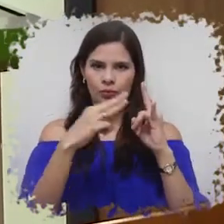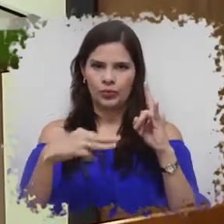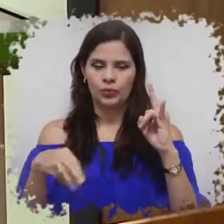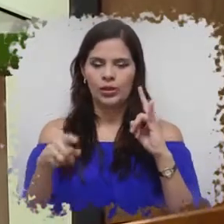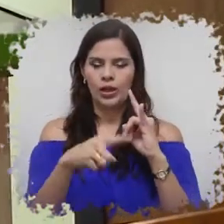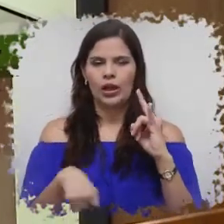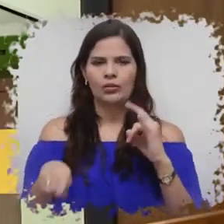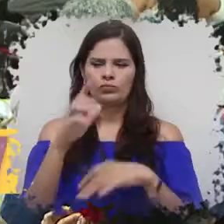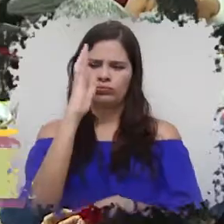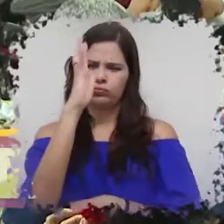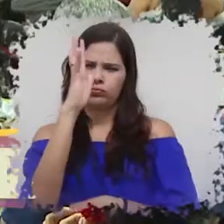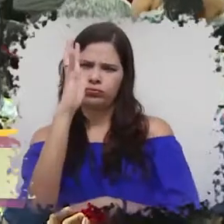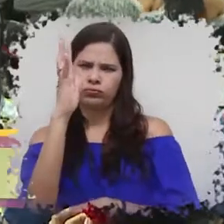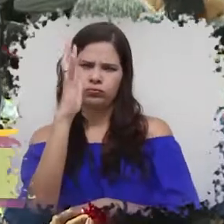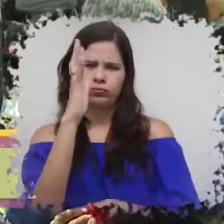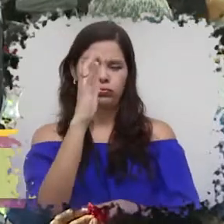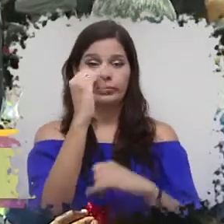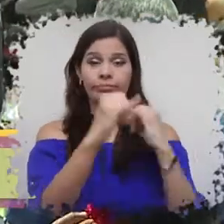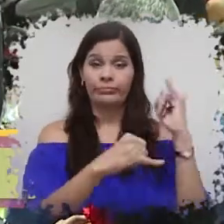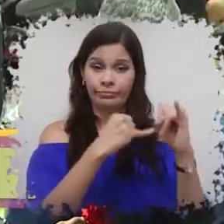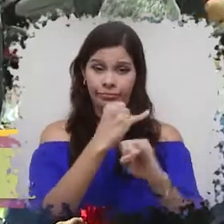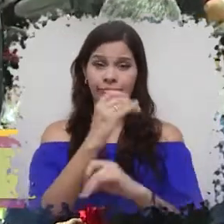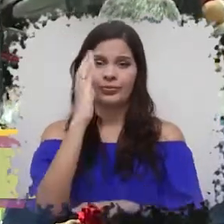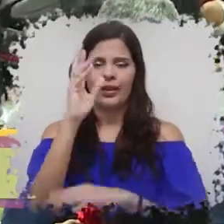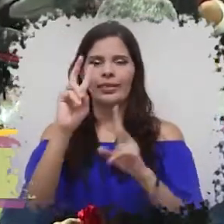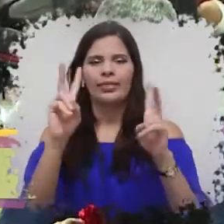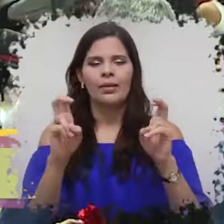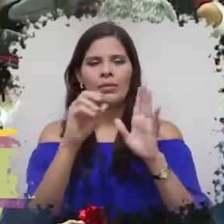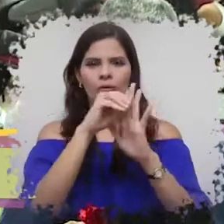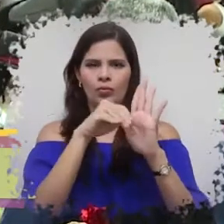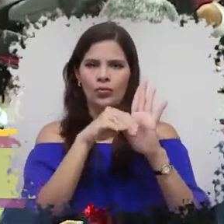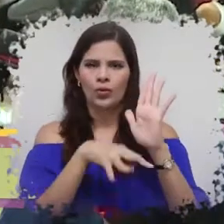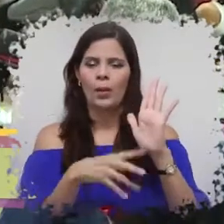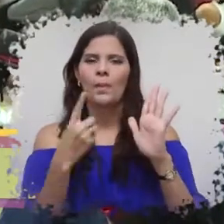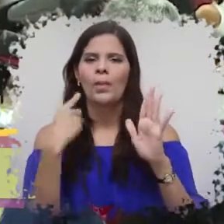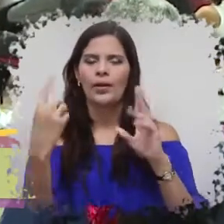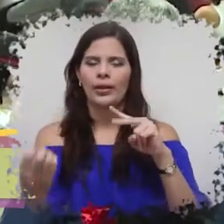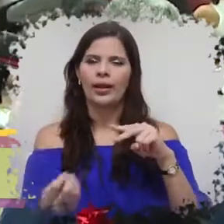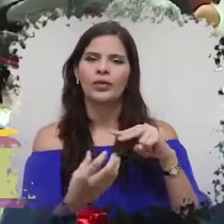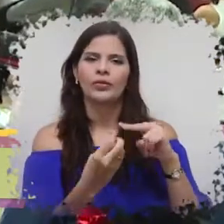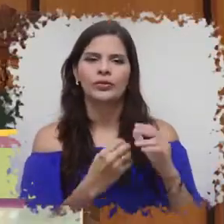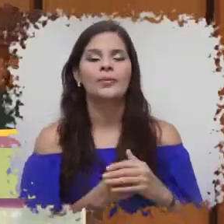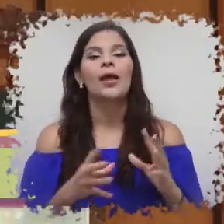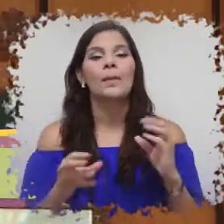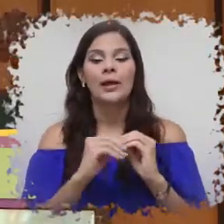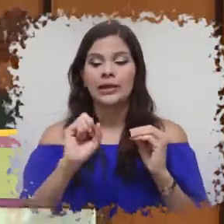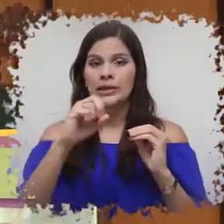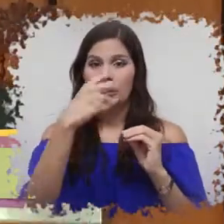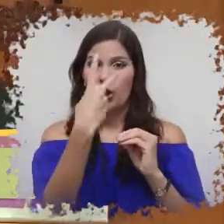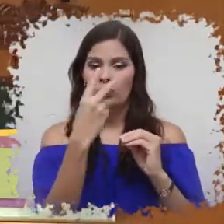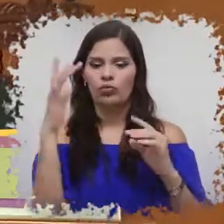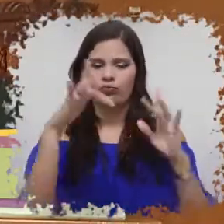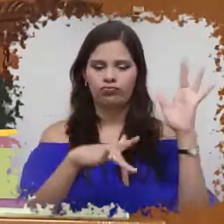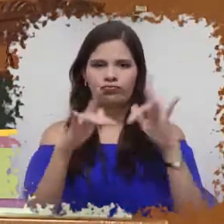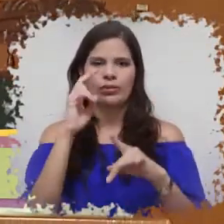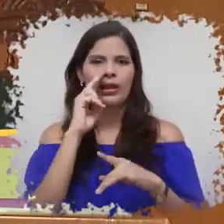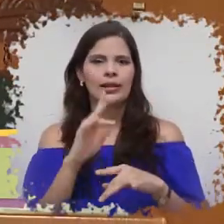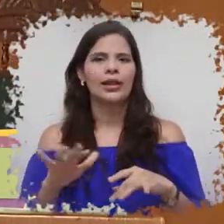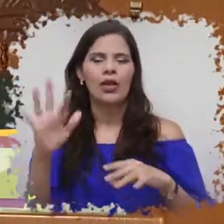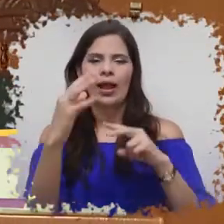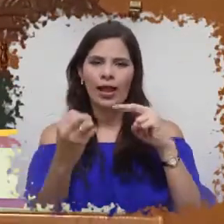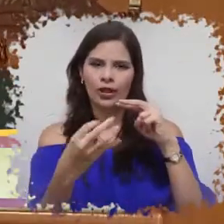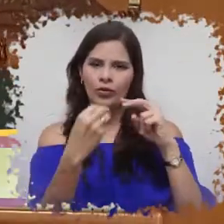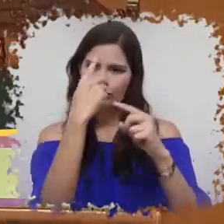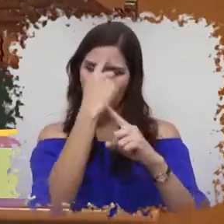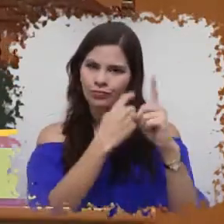de la Educación de la Universidad del Magdalena realizó el Simposio Internacional Currículo y Políticas Educativas y el Segundo Encuentro Nacional